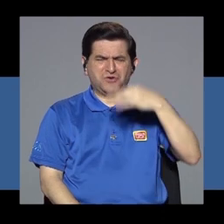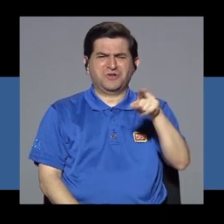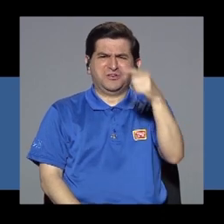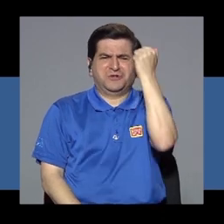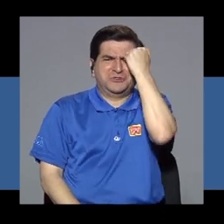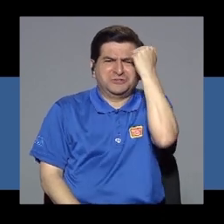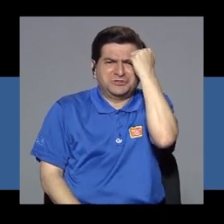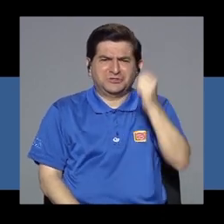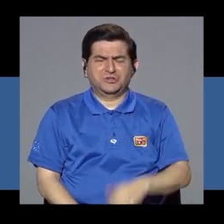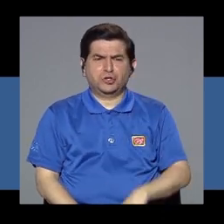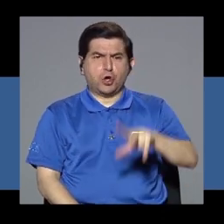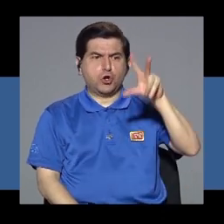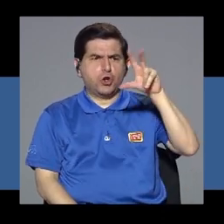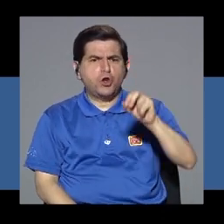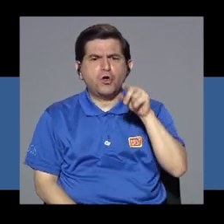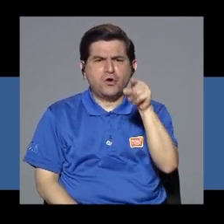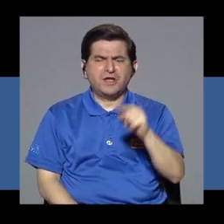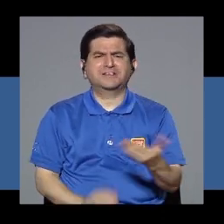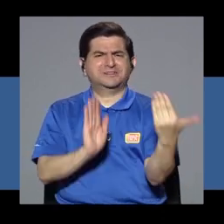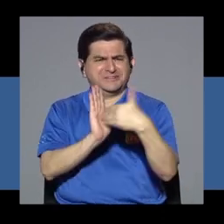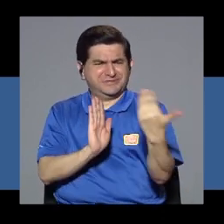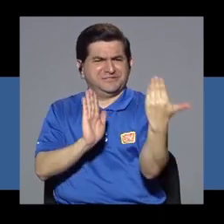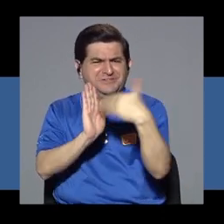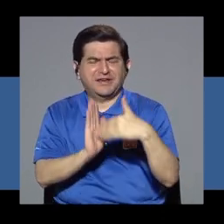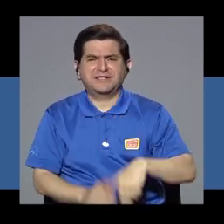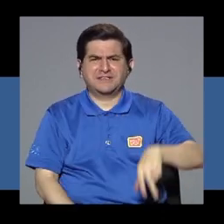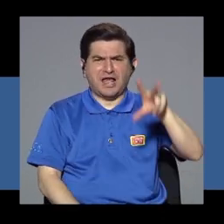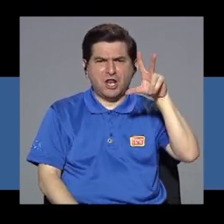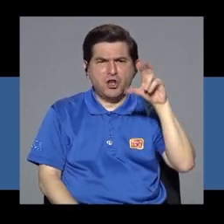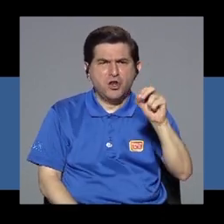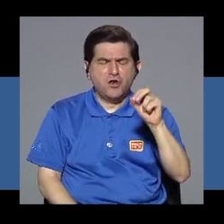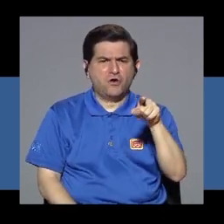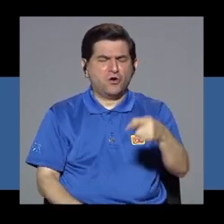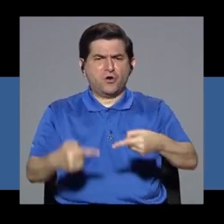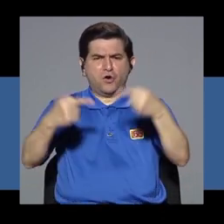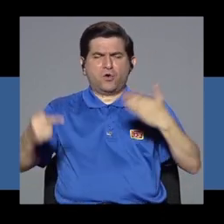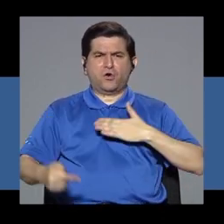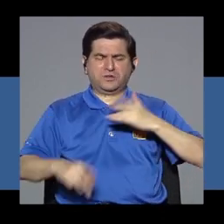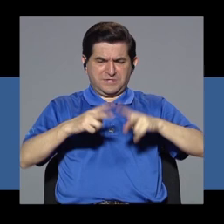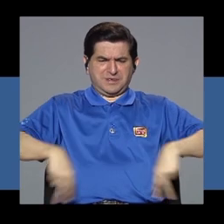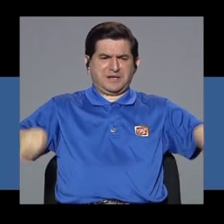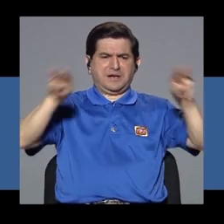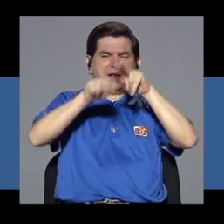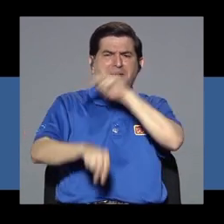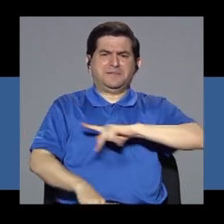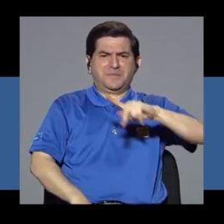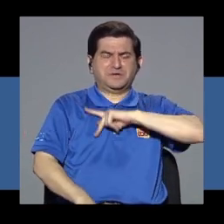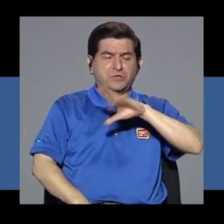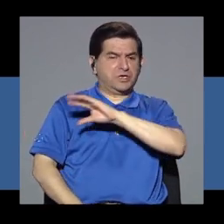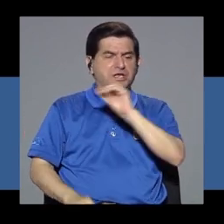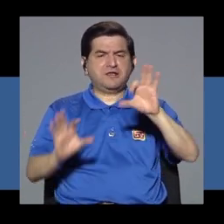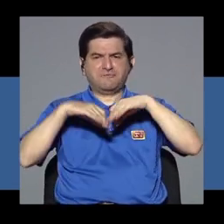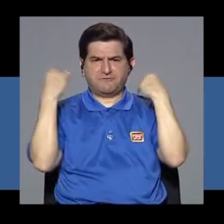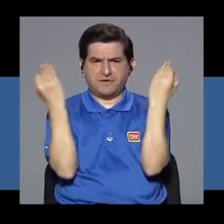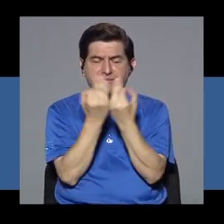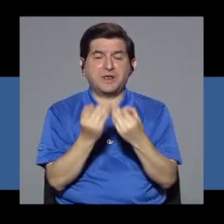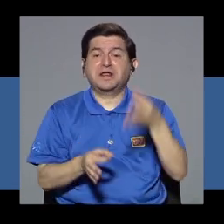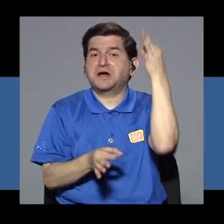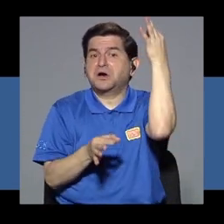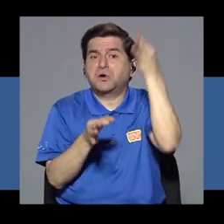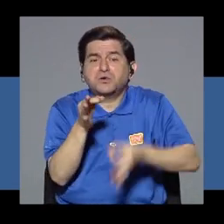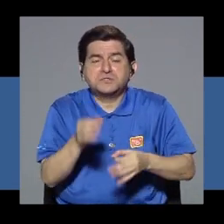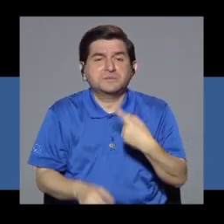me parece una estupidez, no porque es dañino, no porque va en contra de mis valores personales o familiares,